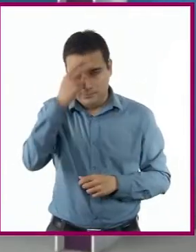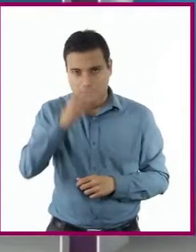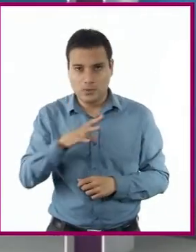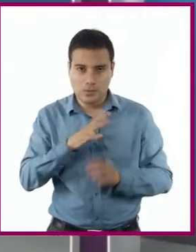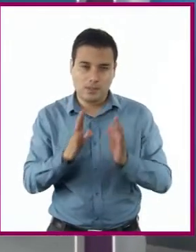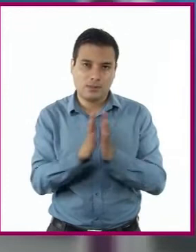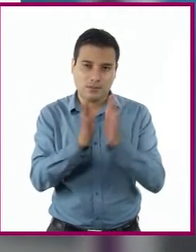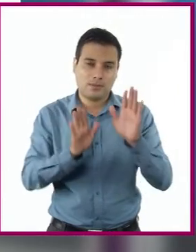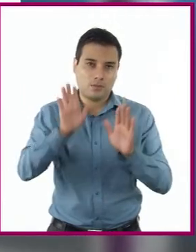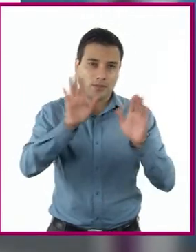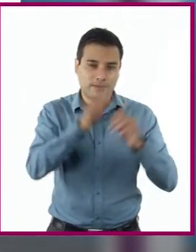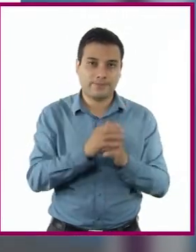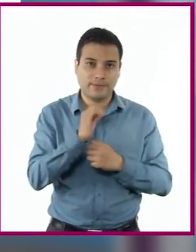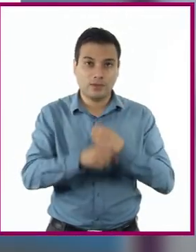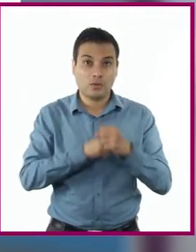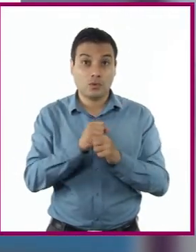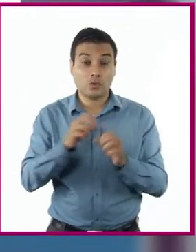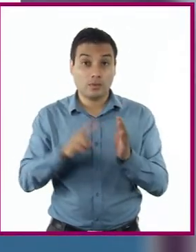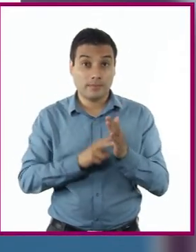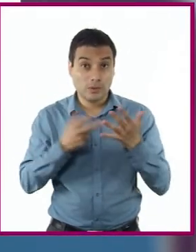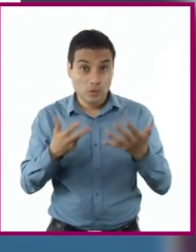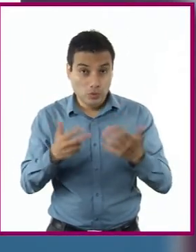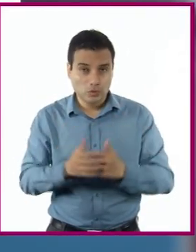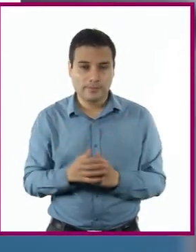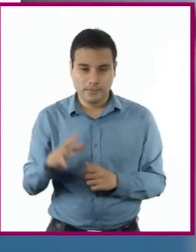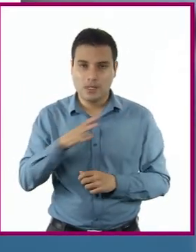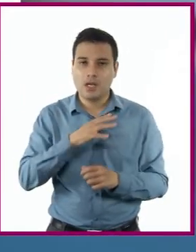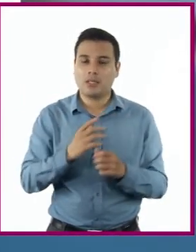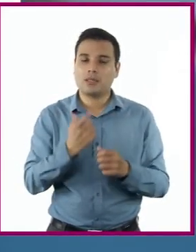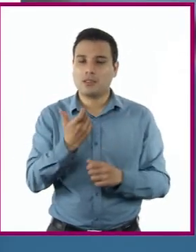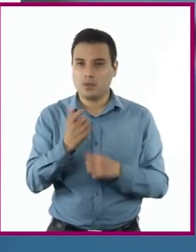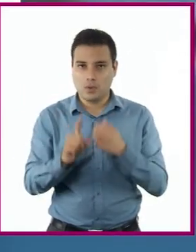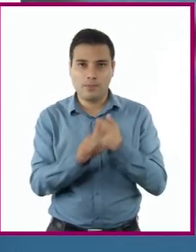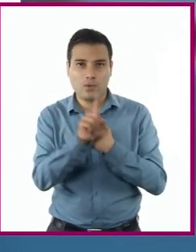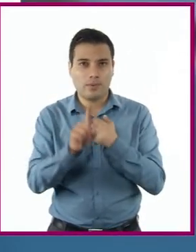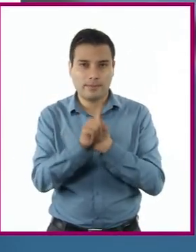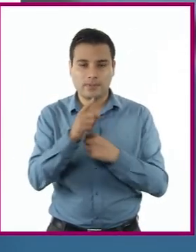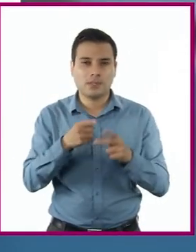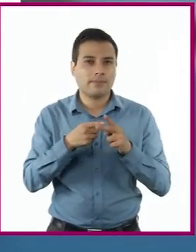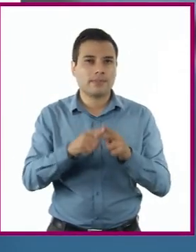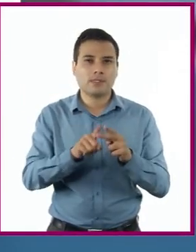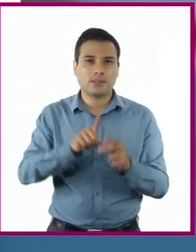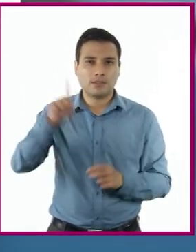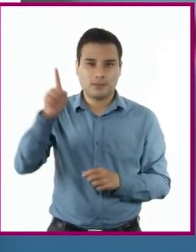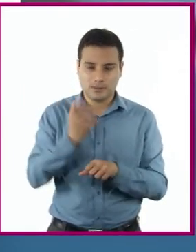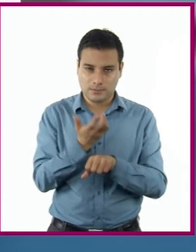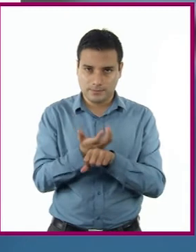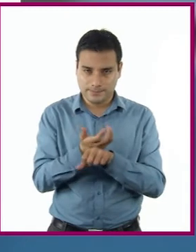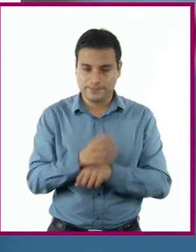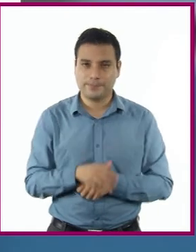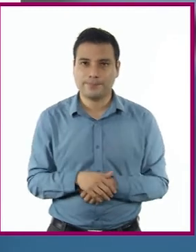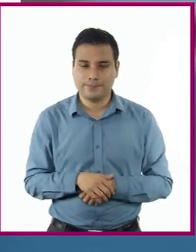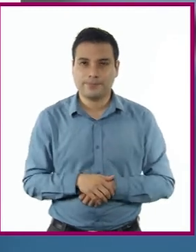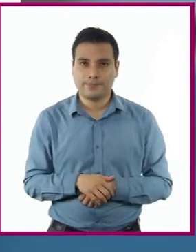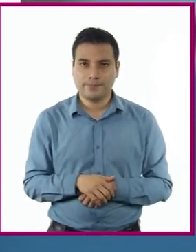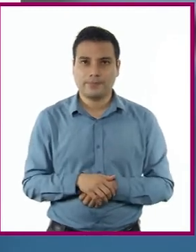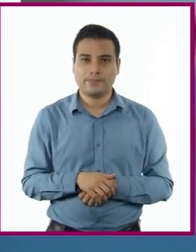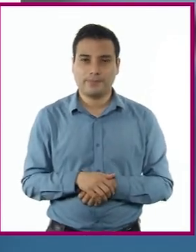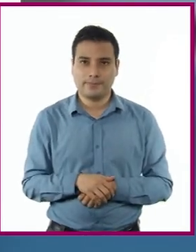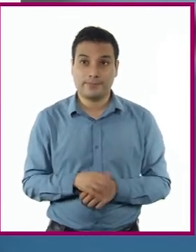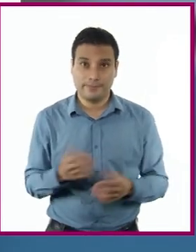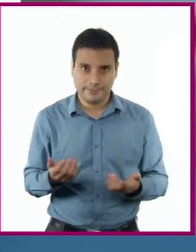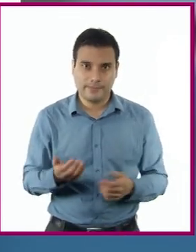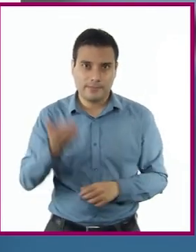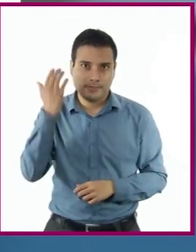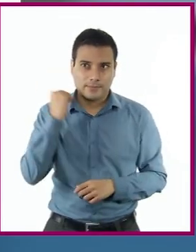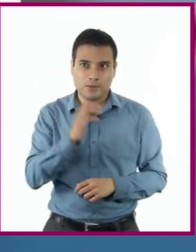México. En 2008, se presentó una crisis económica global que inició en Estados Unidos de América, nuestro socio comercial